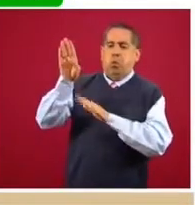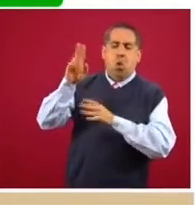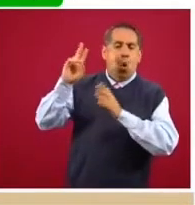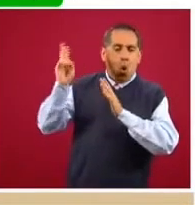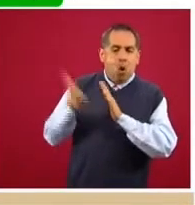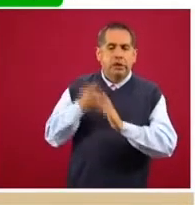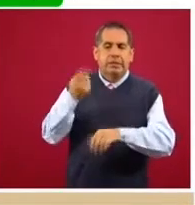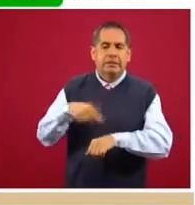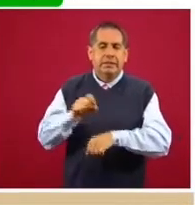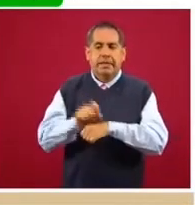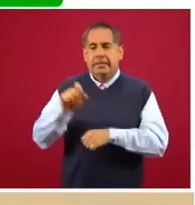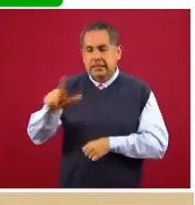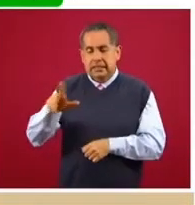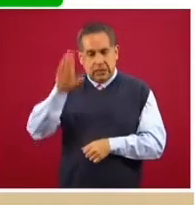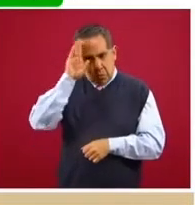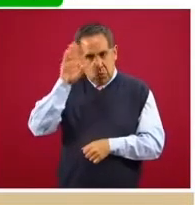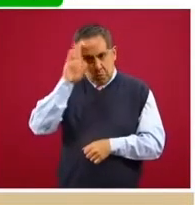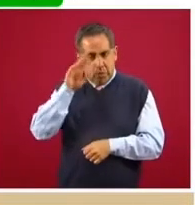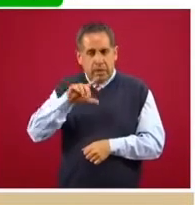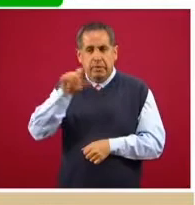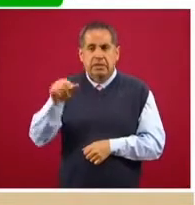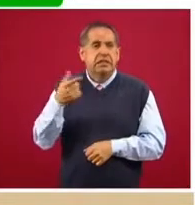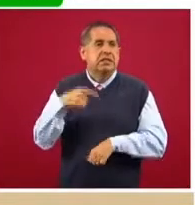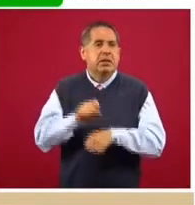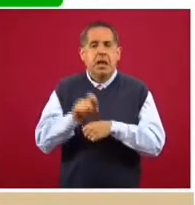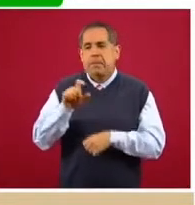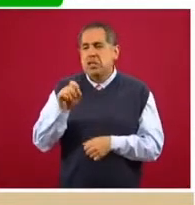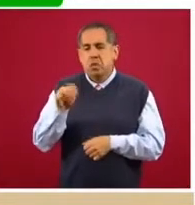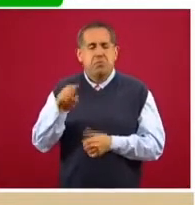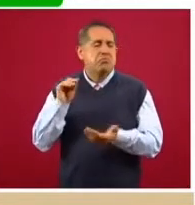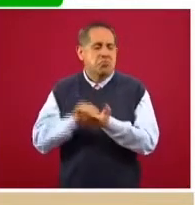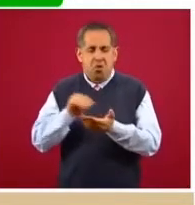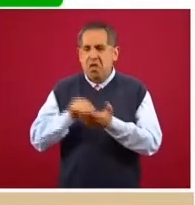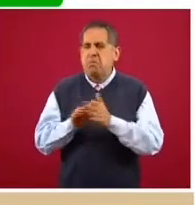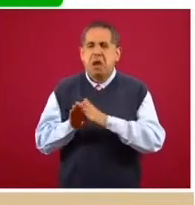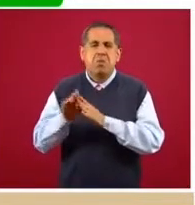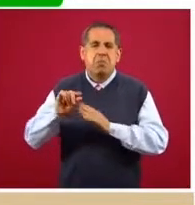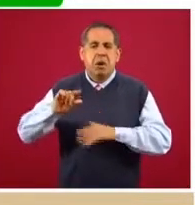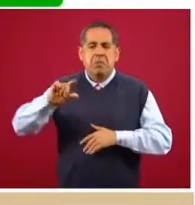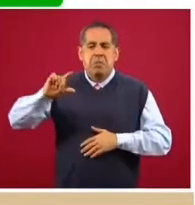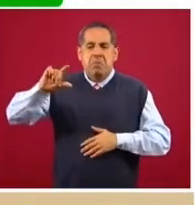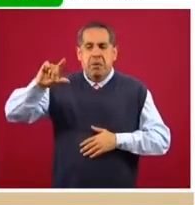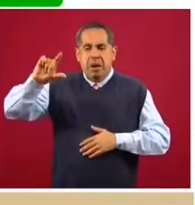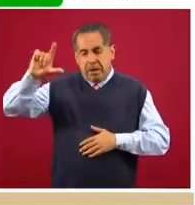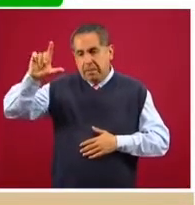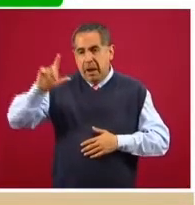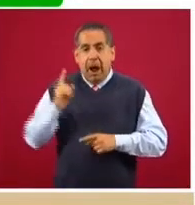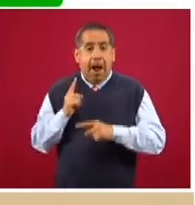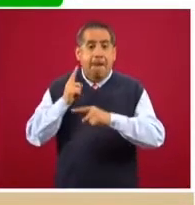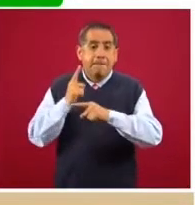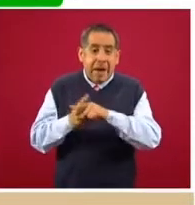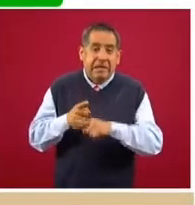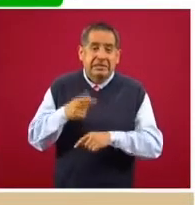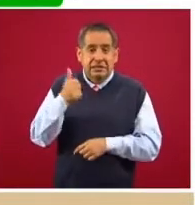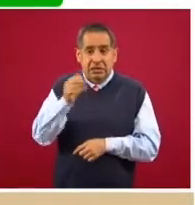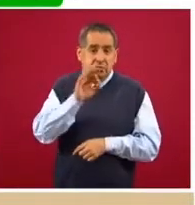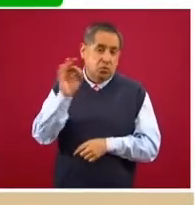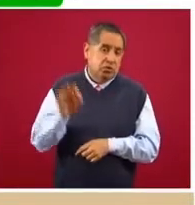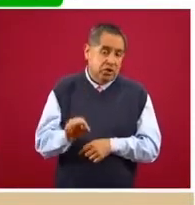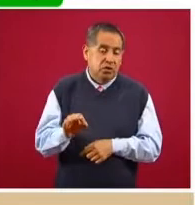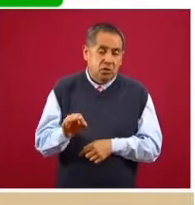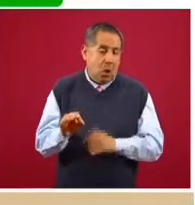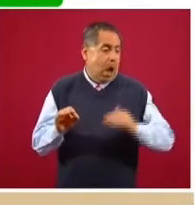una aceleración importante y para la semana 29 continúa una tendencia ascendente, siendo de más 6%